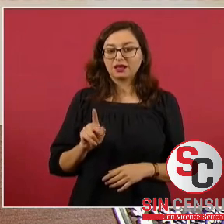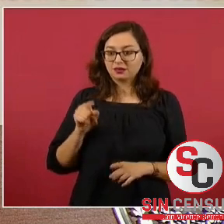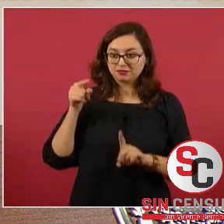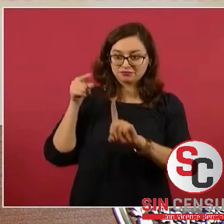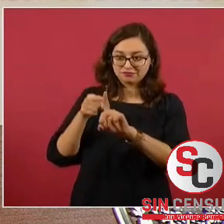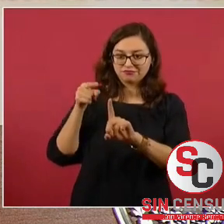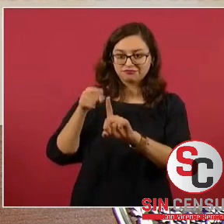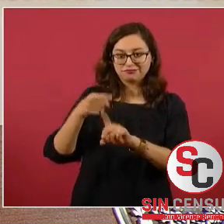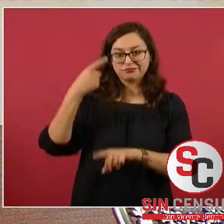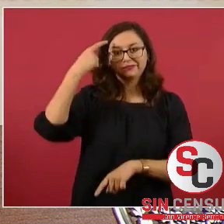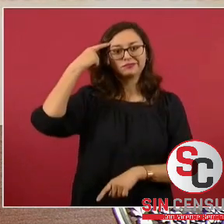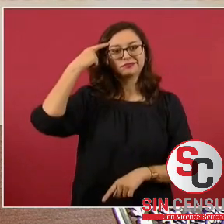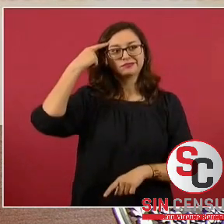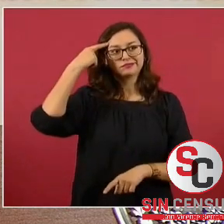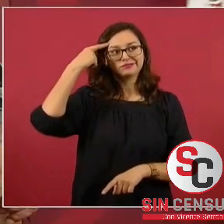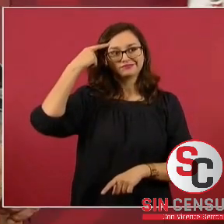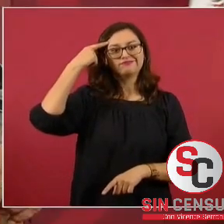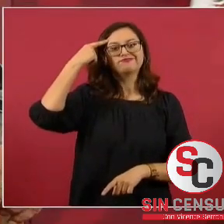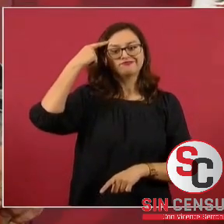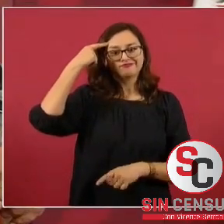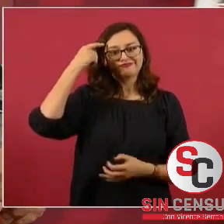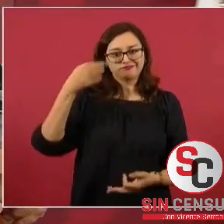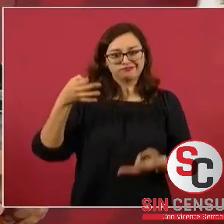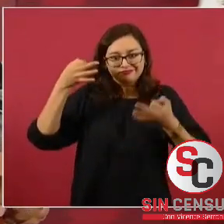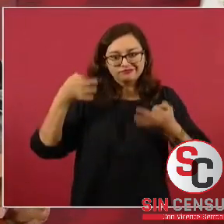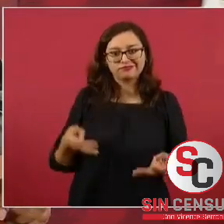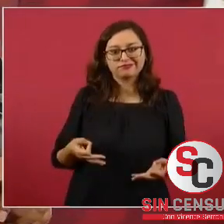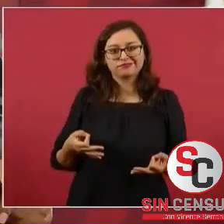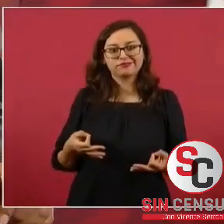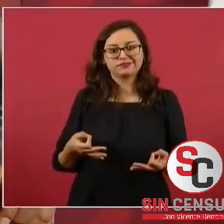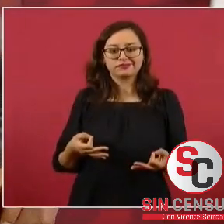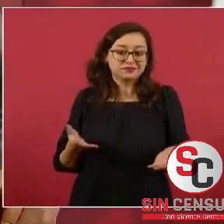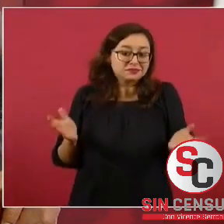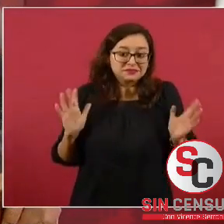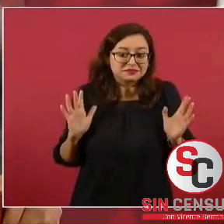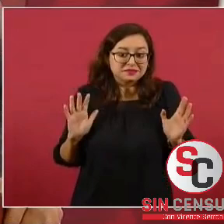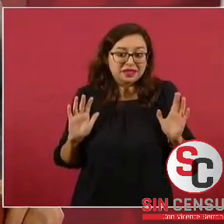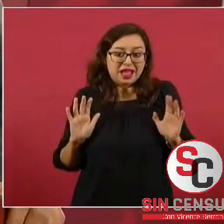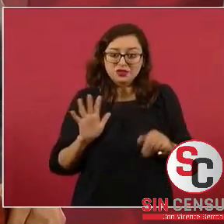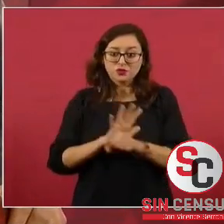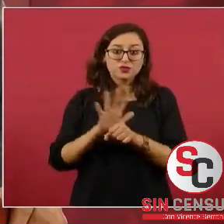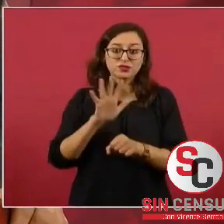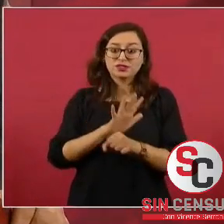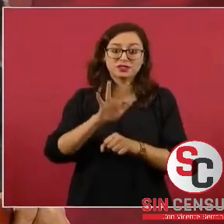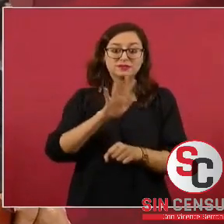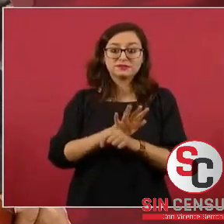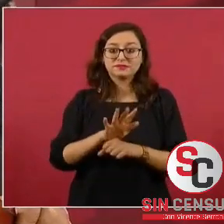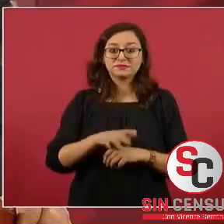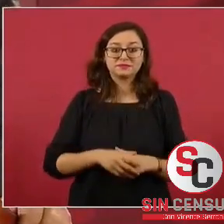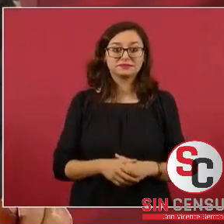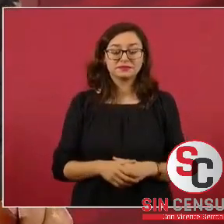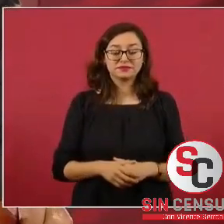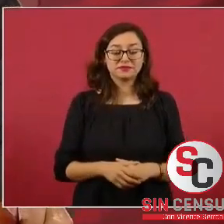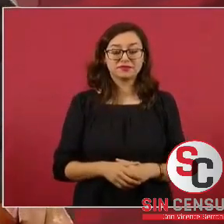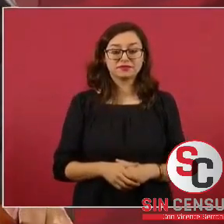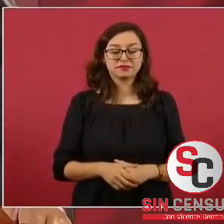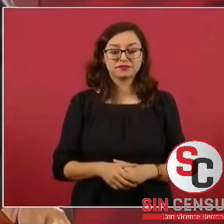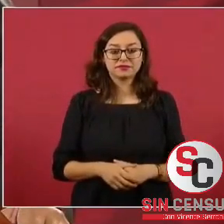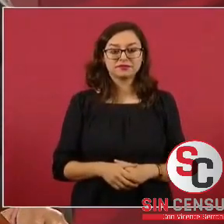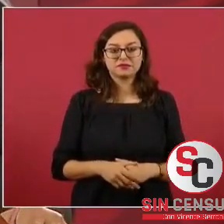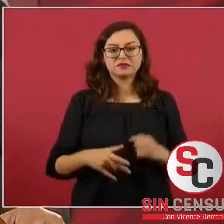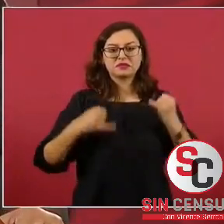con juicio práctico, que eso es lo que se necesita, más que